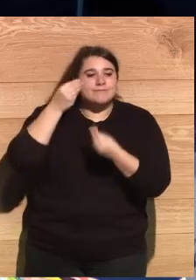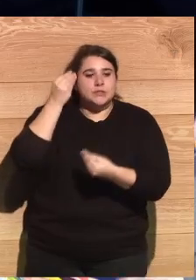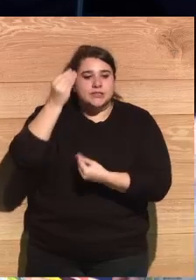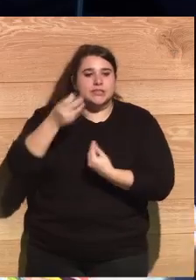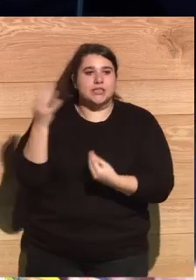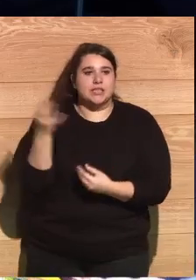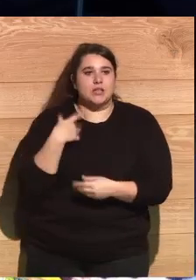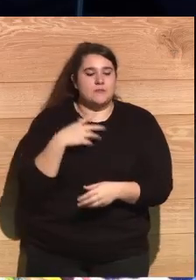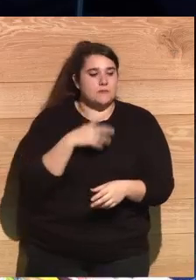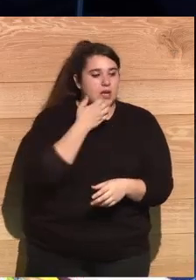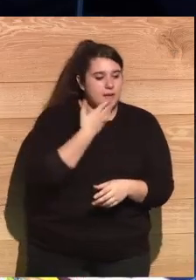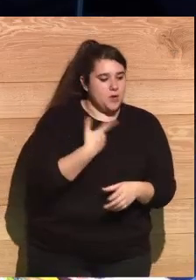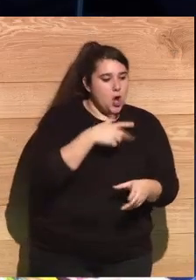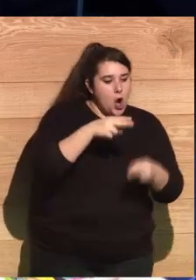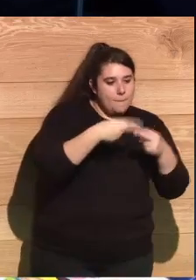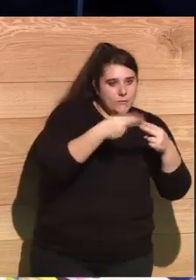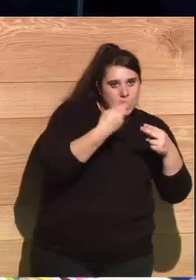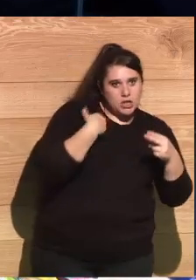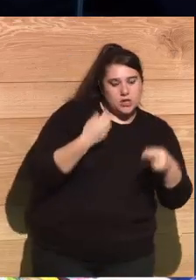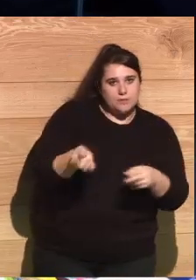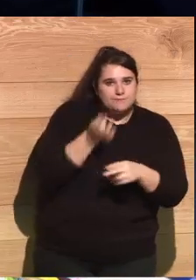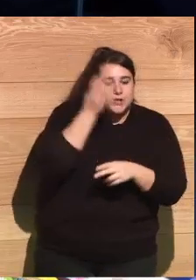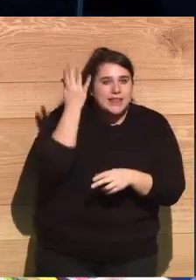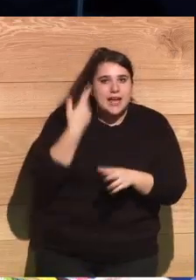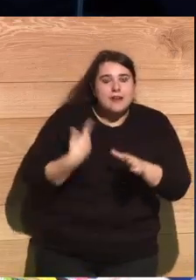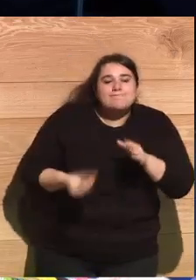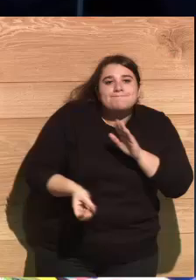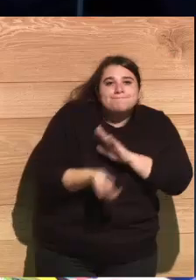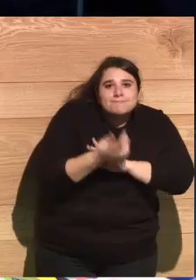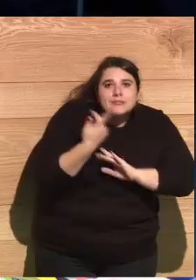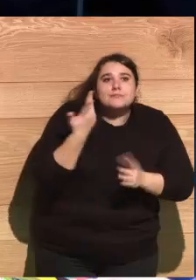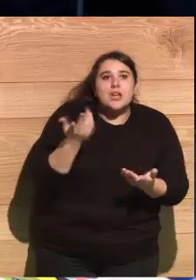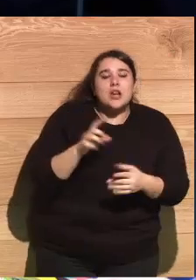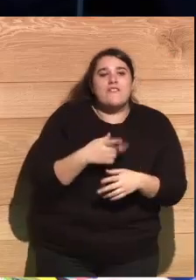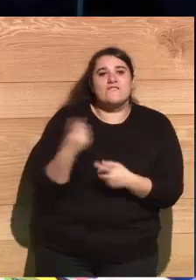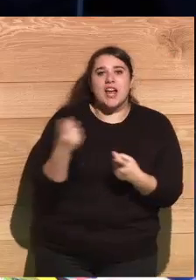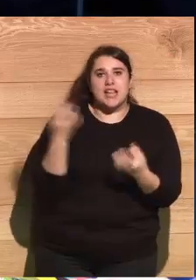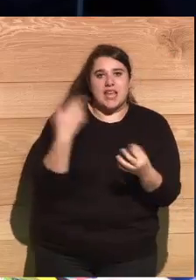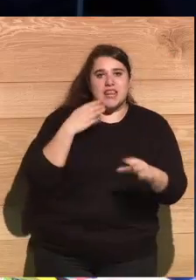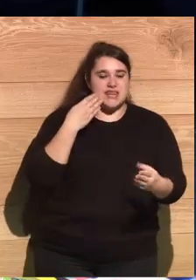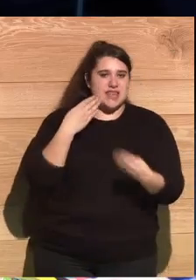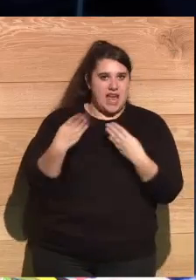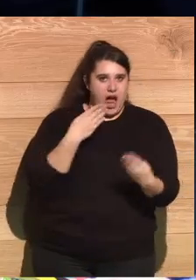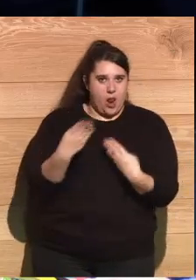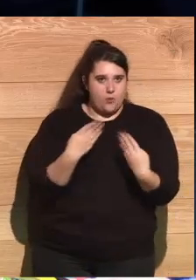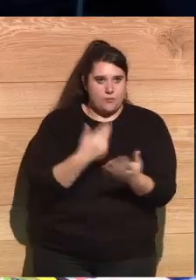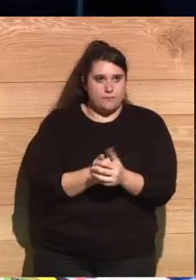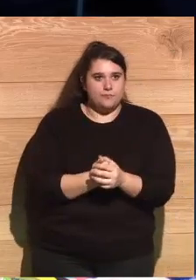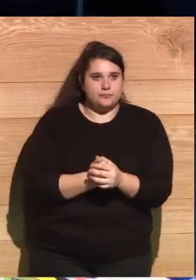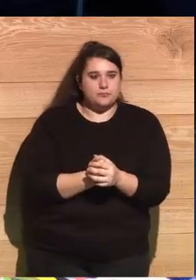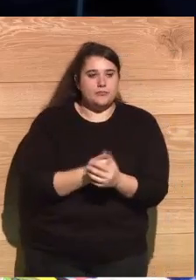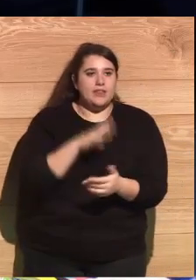los políticos se construyen una idea, las otras personas se construyen una idea, pero falta muchas veces un diálogo, y también